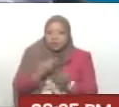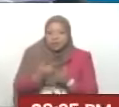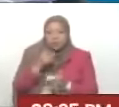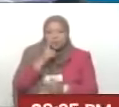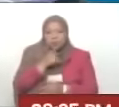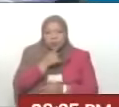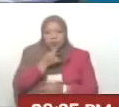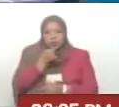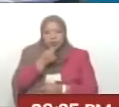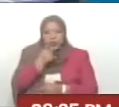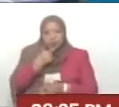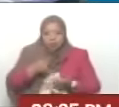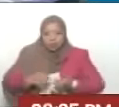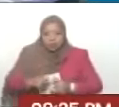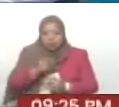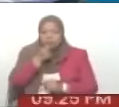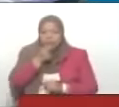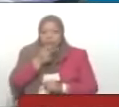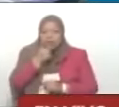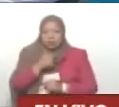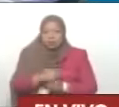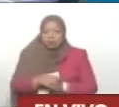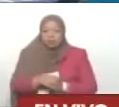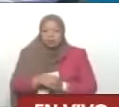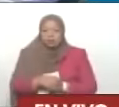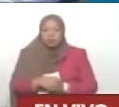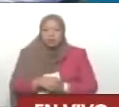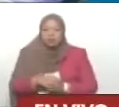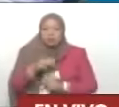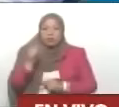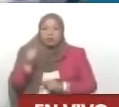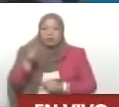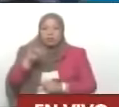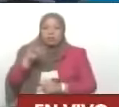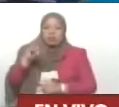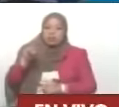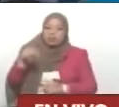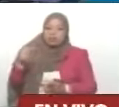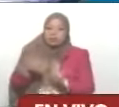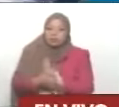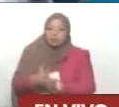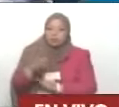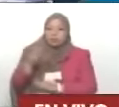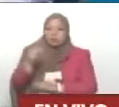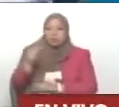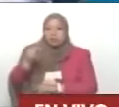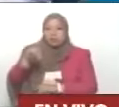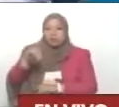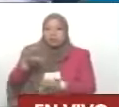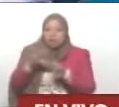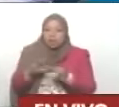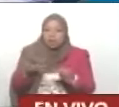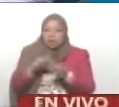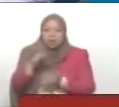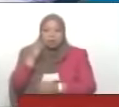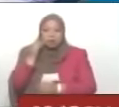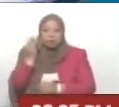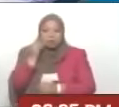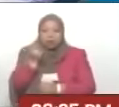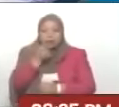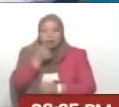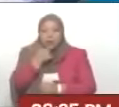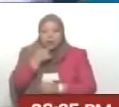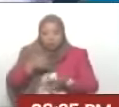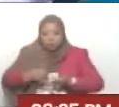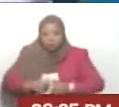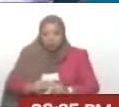Gracias. Y el nombre de tu hija también. Gracias. Ariana Camila. Gracias, presidente. Cuéntame esta experiencia maravillosa que tiene